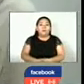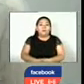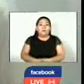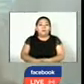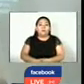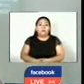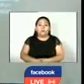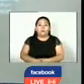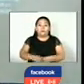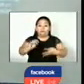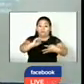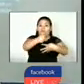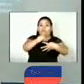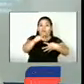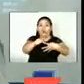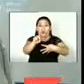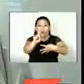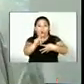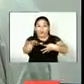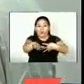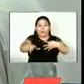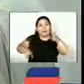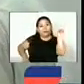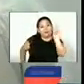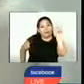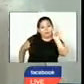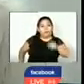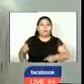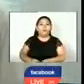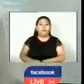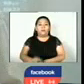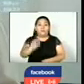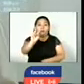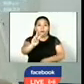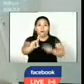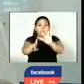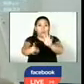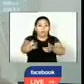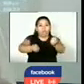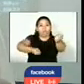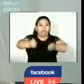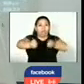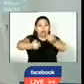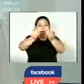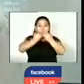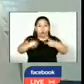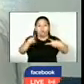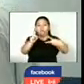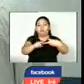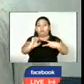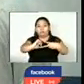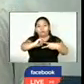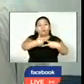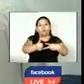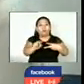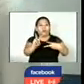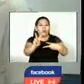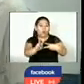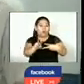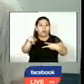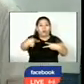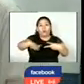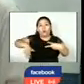circuito número 1 San Salvador 26 pipas circuito número 2